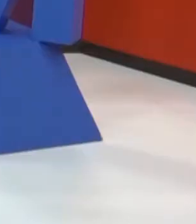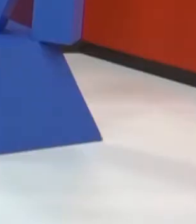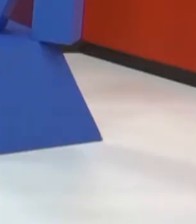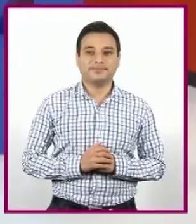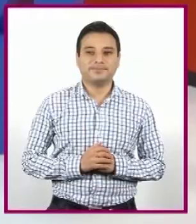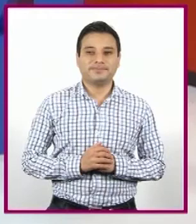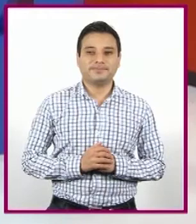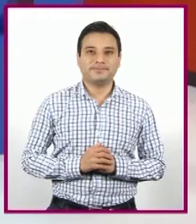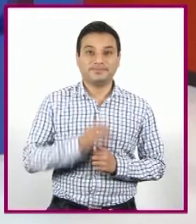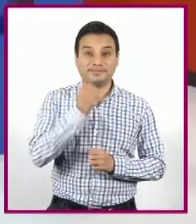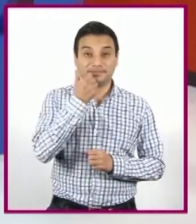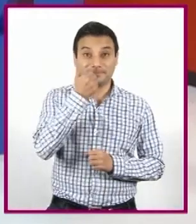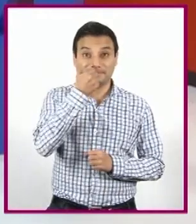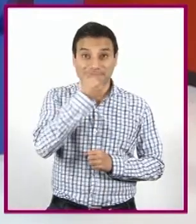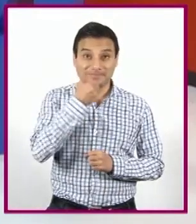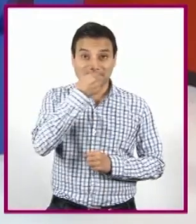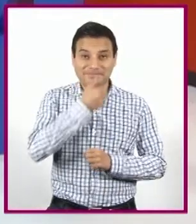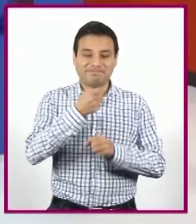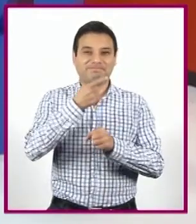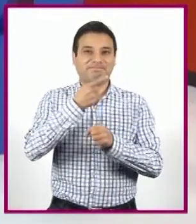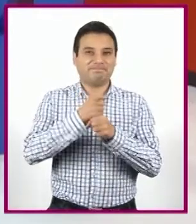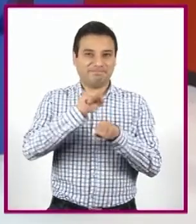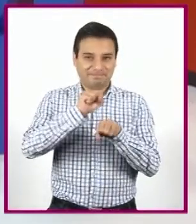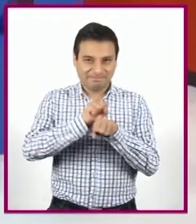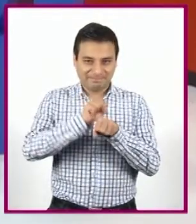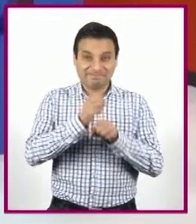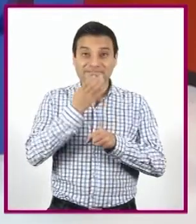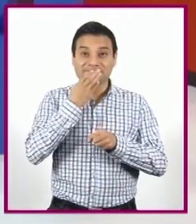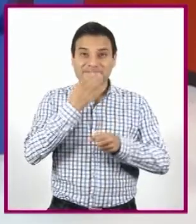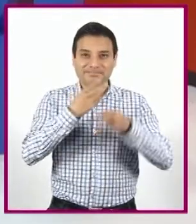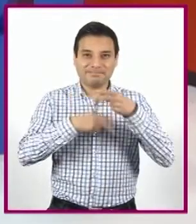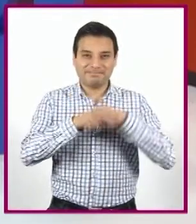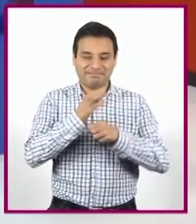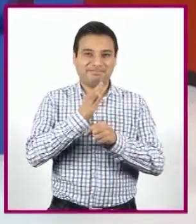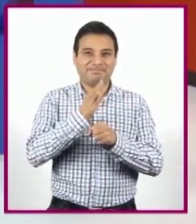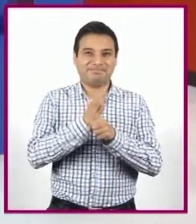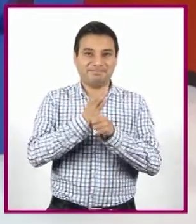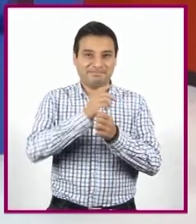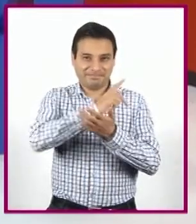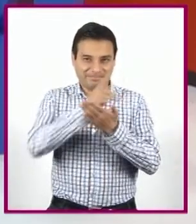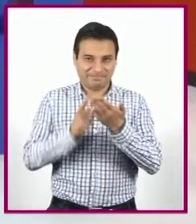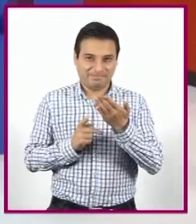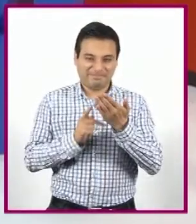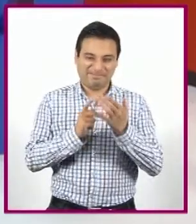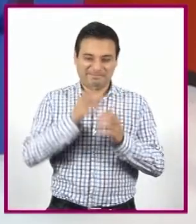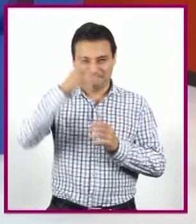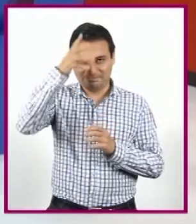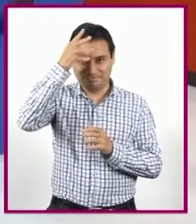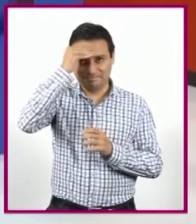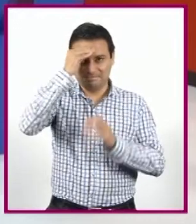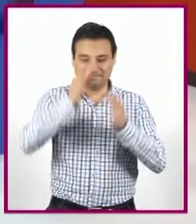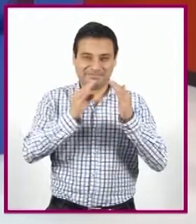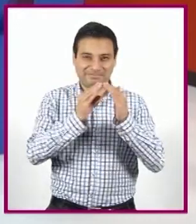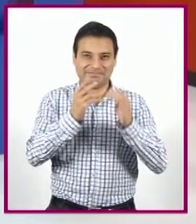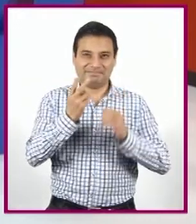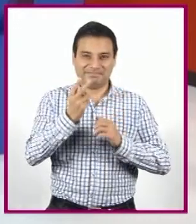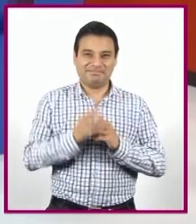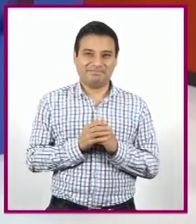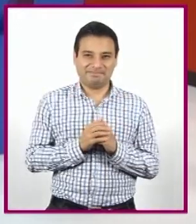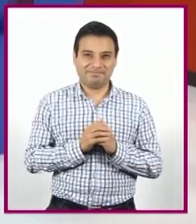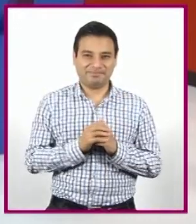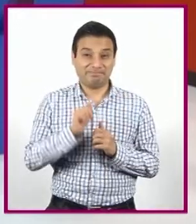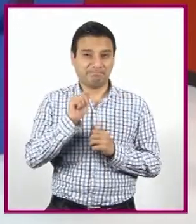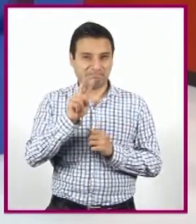Alumnas y alumnos de primer grado de secundaria, sean bienvenidas y bienvenidos a la programación de la estrategia Aprende en Casa 2 por televisión y en